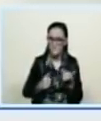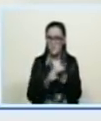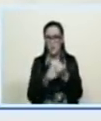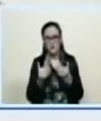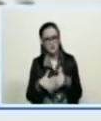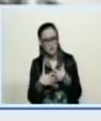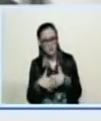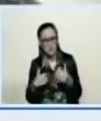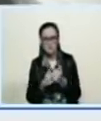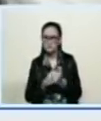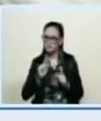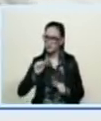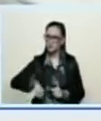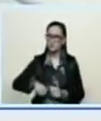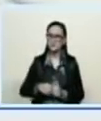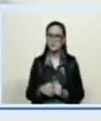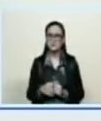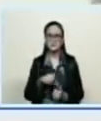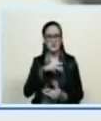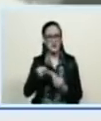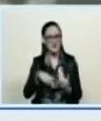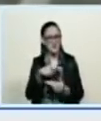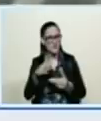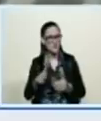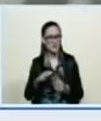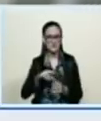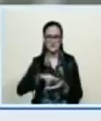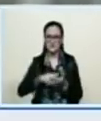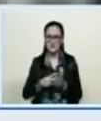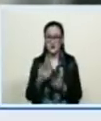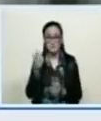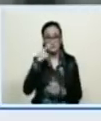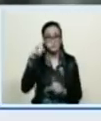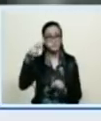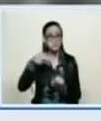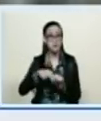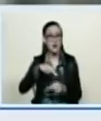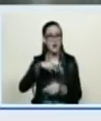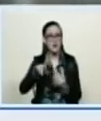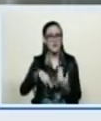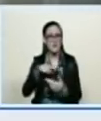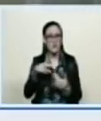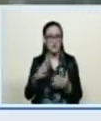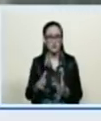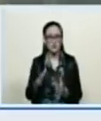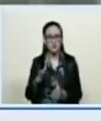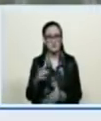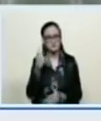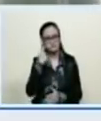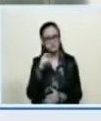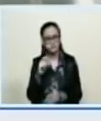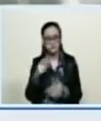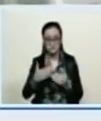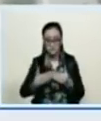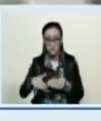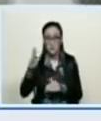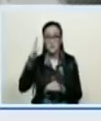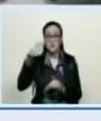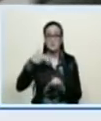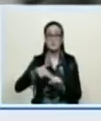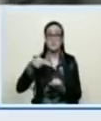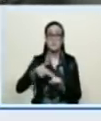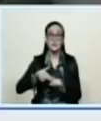maquinaria, con equipo, ¿verdad? Una revolución de la criptomoneda, una revolución monetaria a partir del